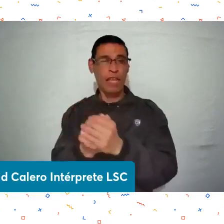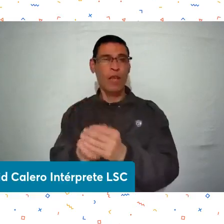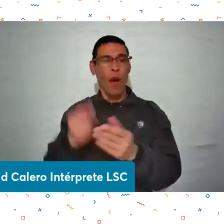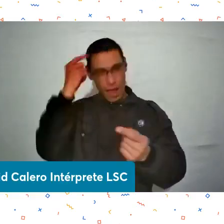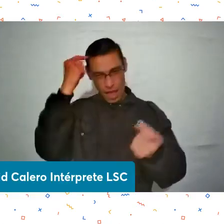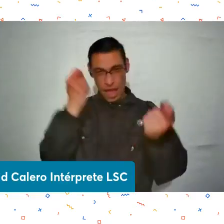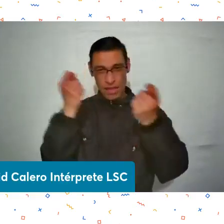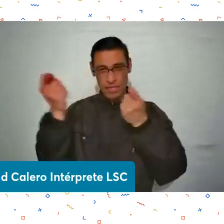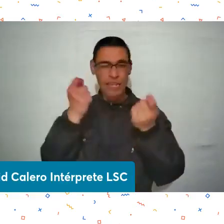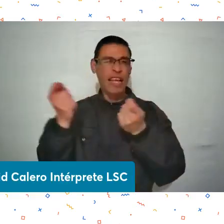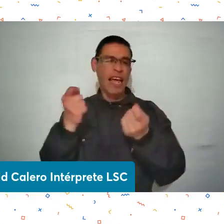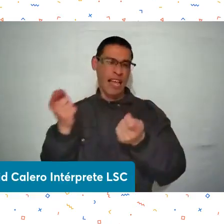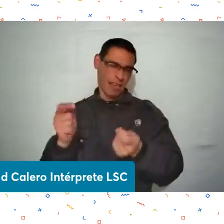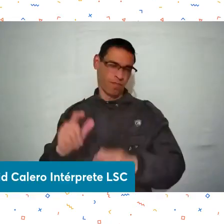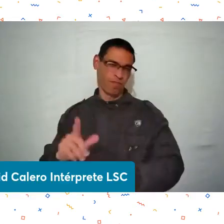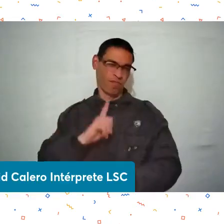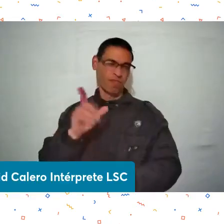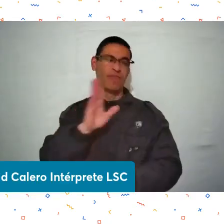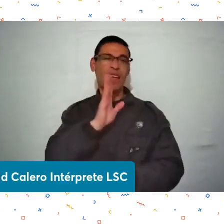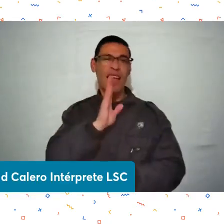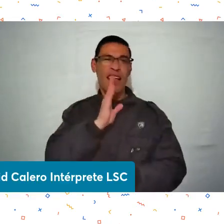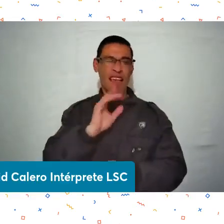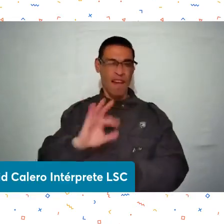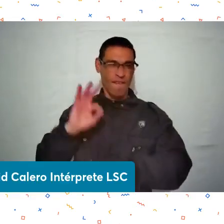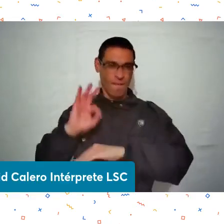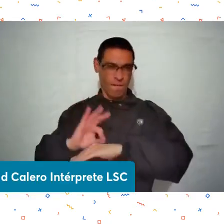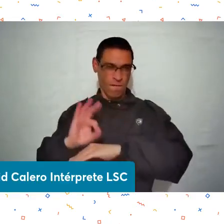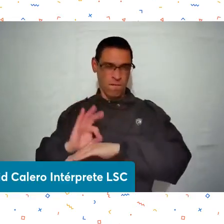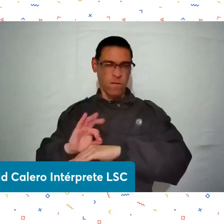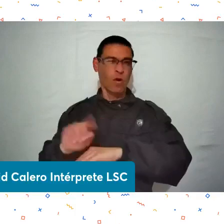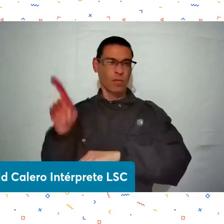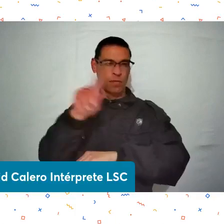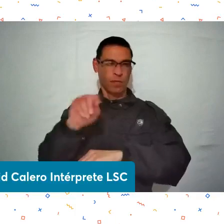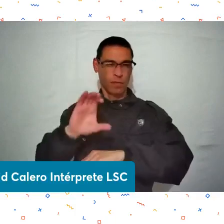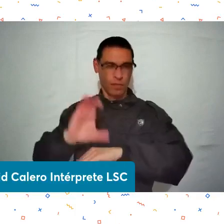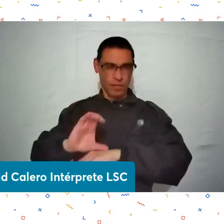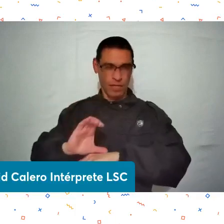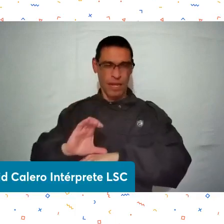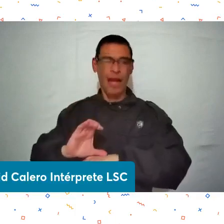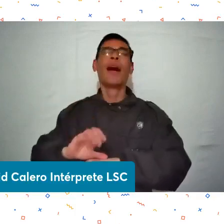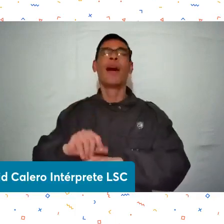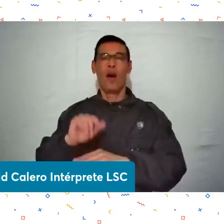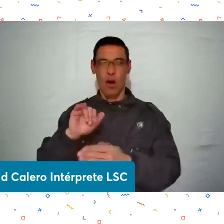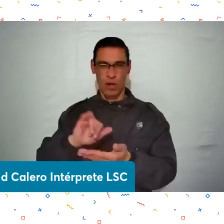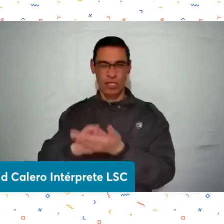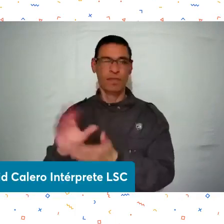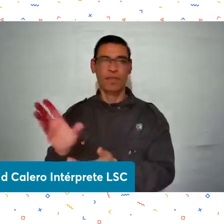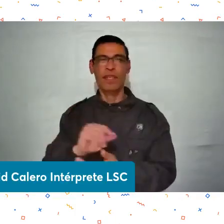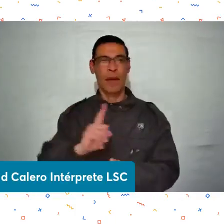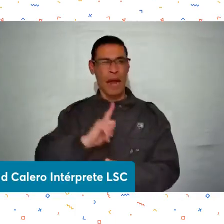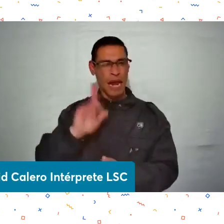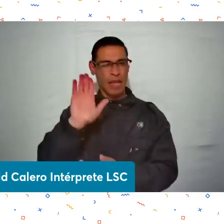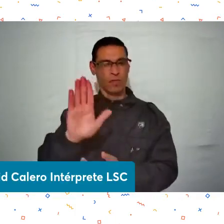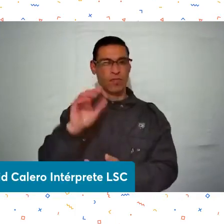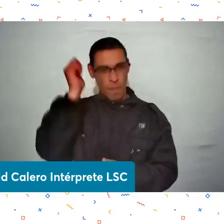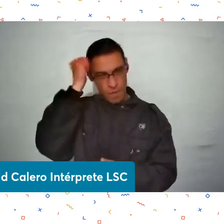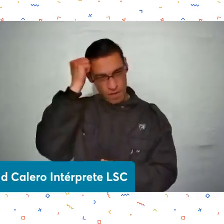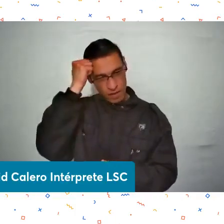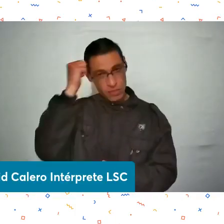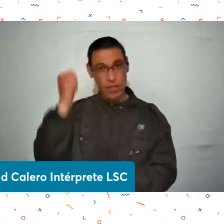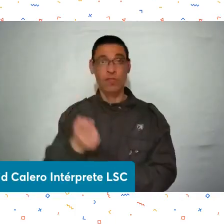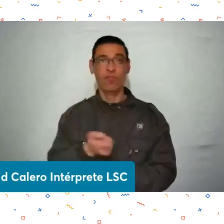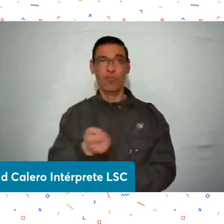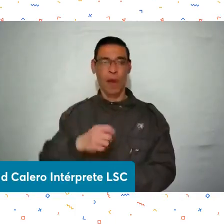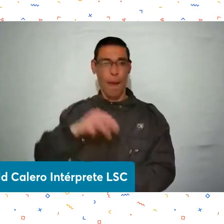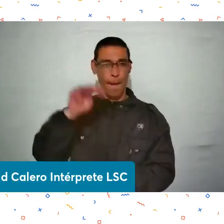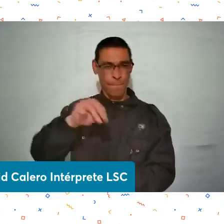una estrategia que hace parte de esta comunidad liderada también por ustedes, maestros y maestras. Nos vemos en la próxima oportunidad, el próximo martes 12 de